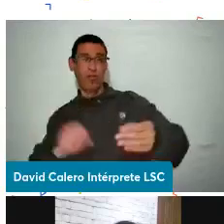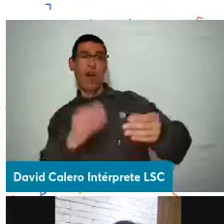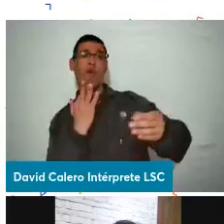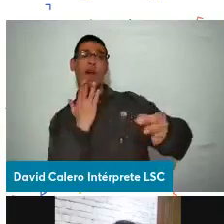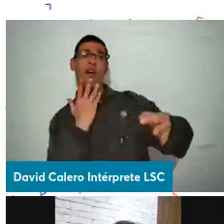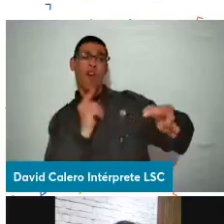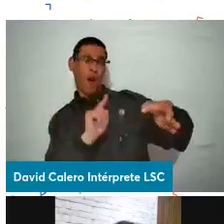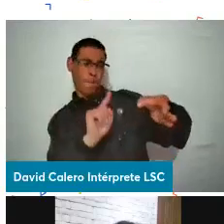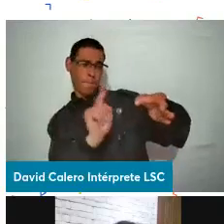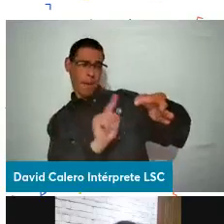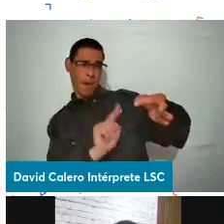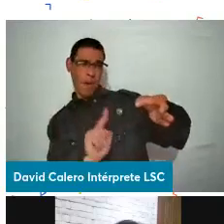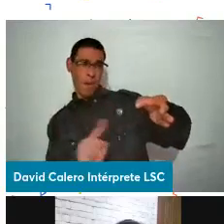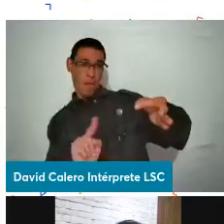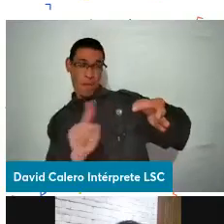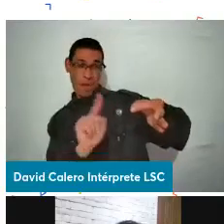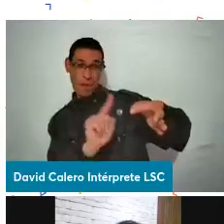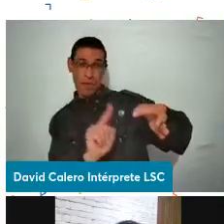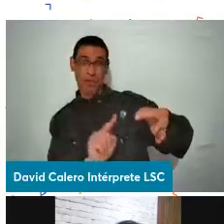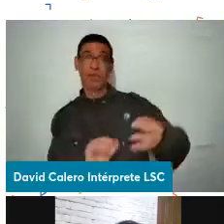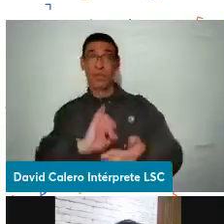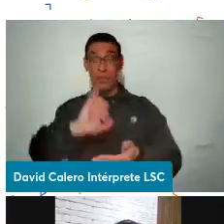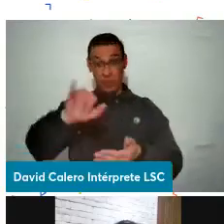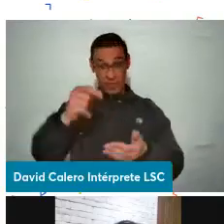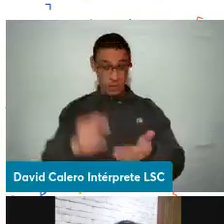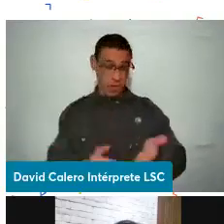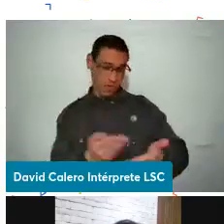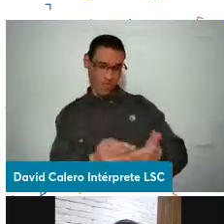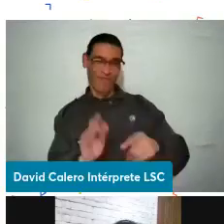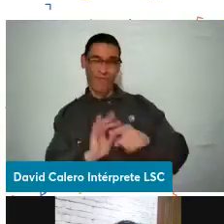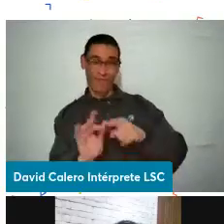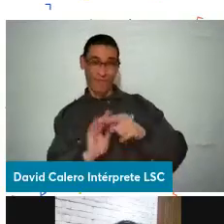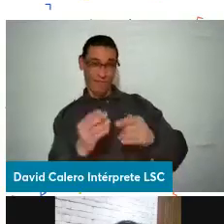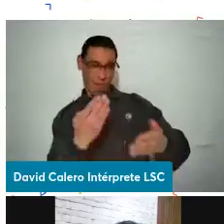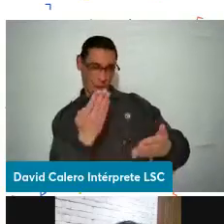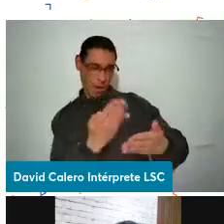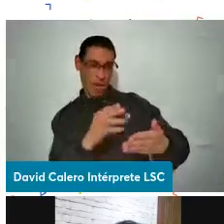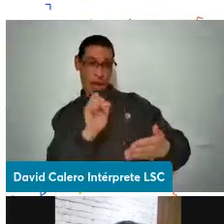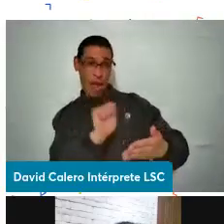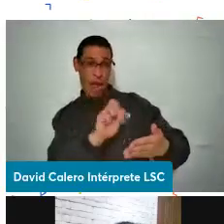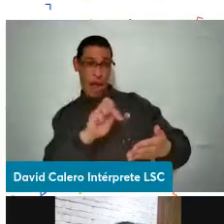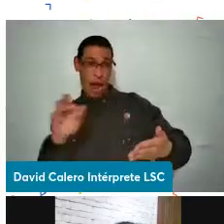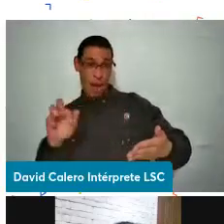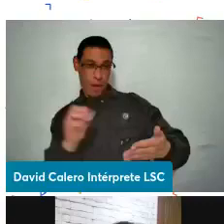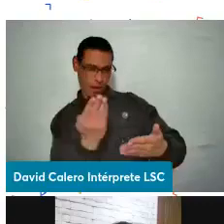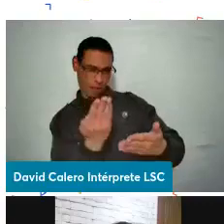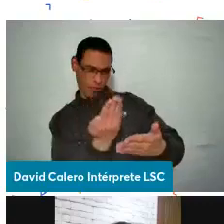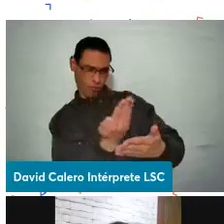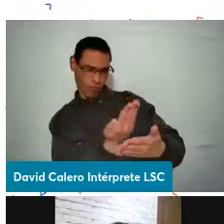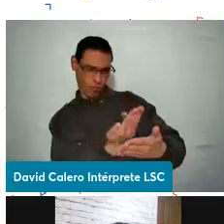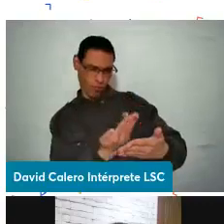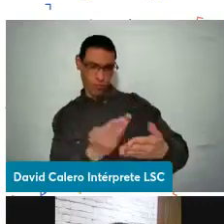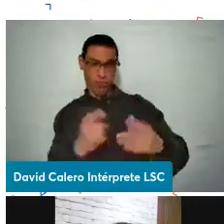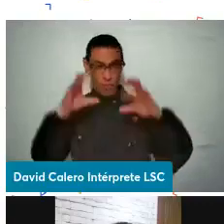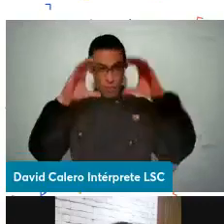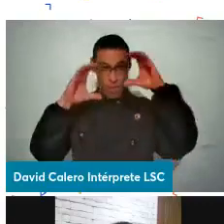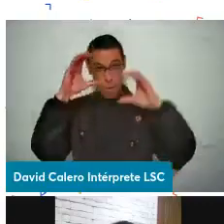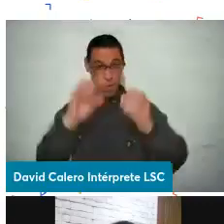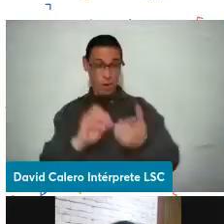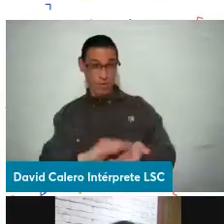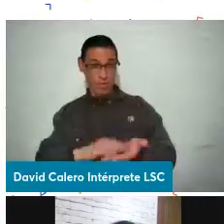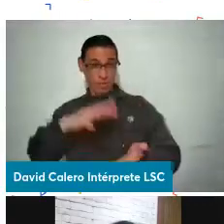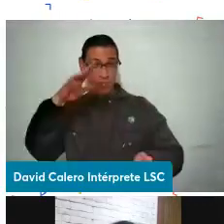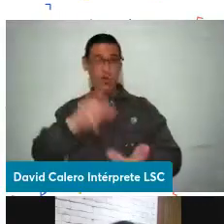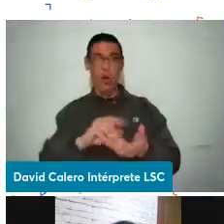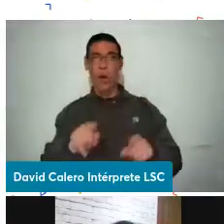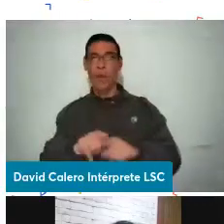la aplicación de realidad aumentada, pues va a generar movimiento, como es el caso de la práctica de ciencias que tenemos